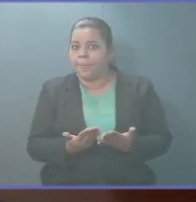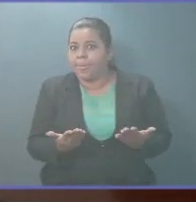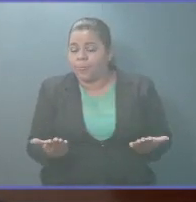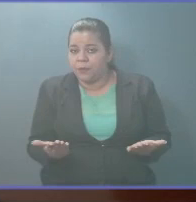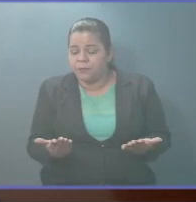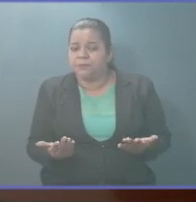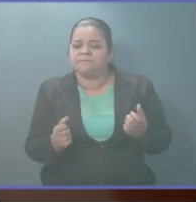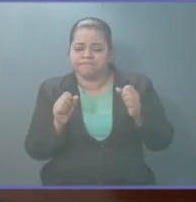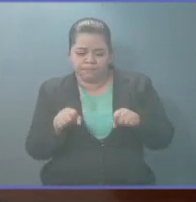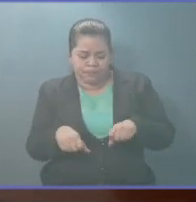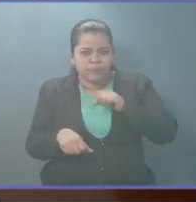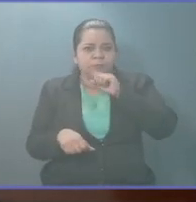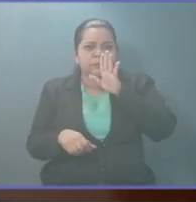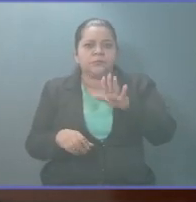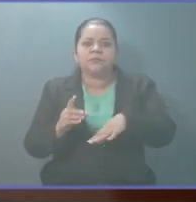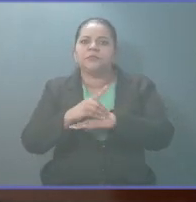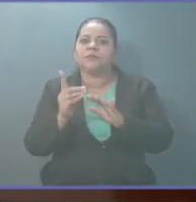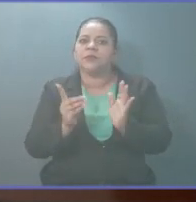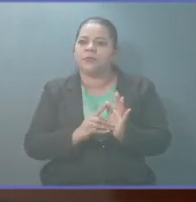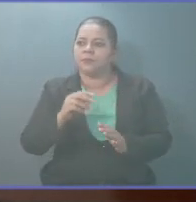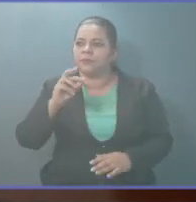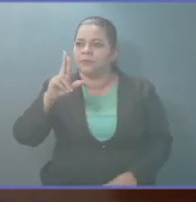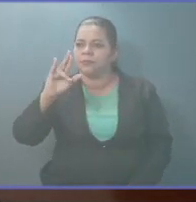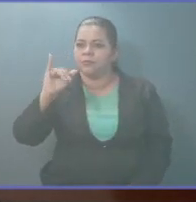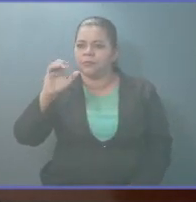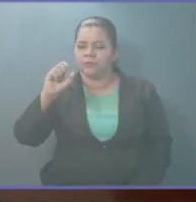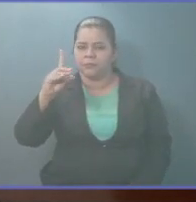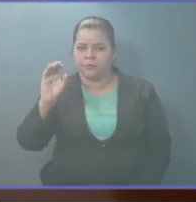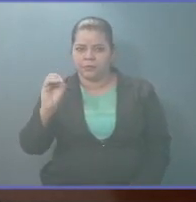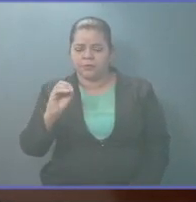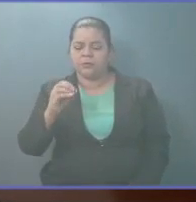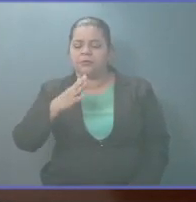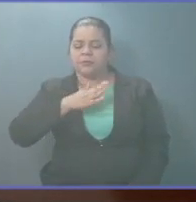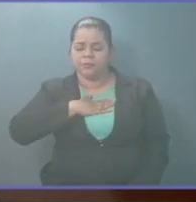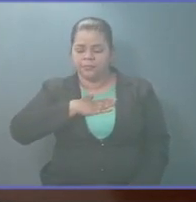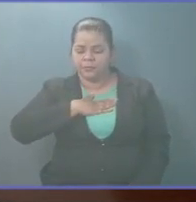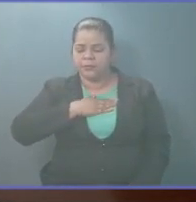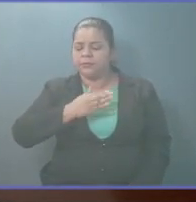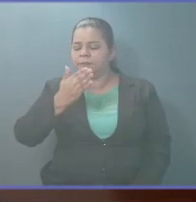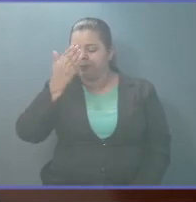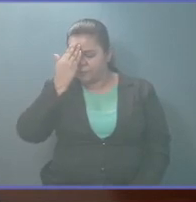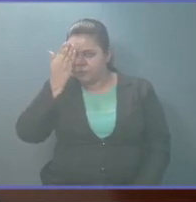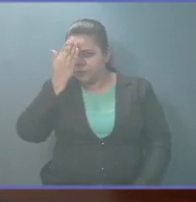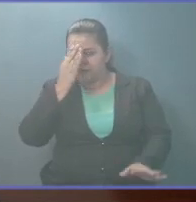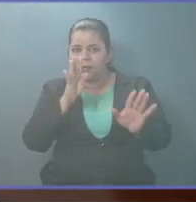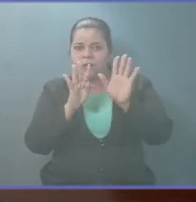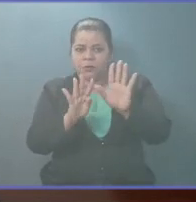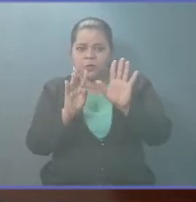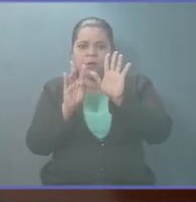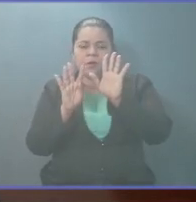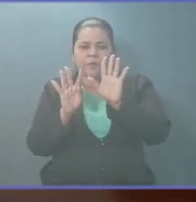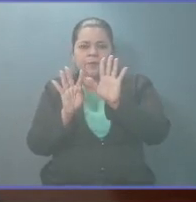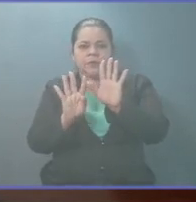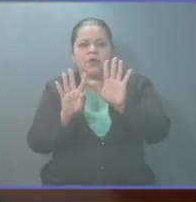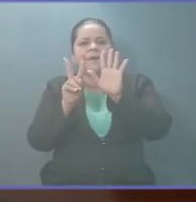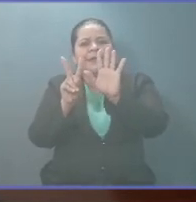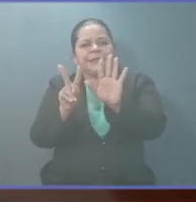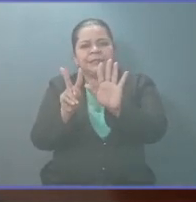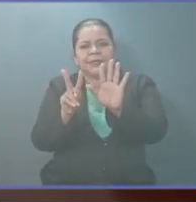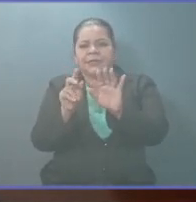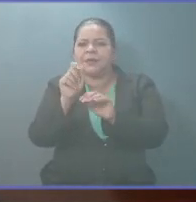decir, bueno, hay que esta es culpa y hay que ver al Ejecutivo cómo hace. No me parece correcto, honestamente. Pero bueno, la